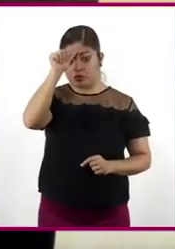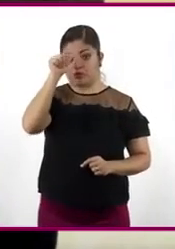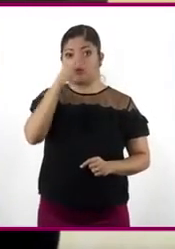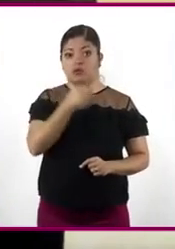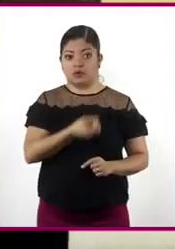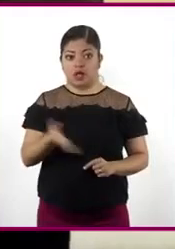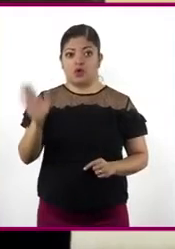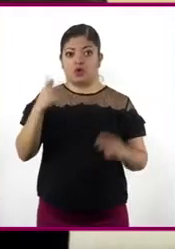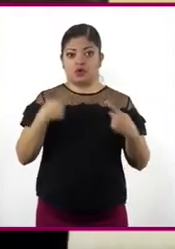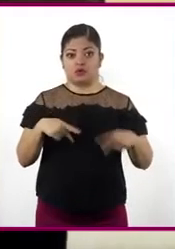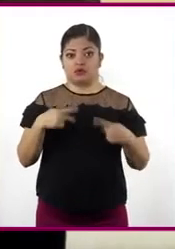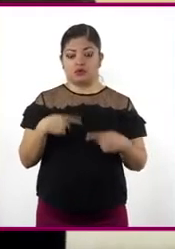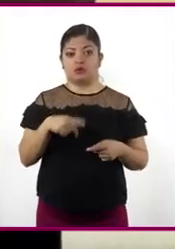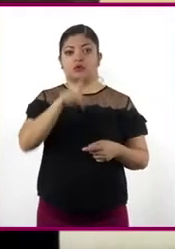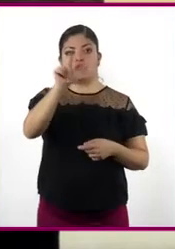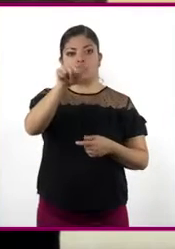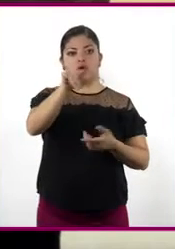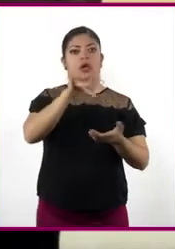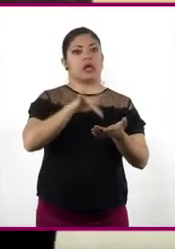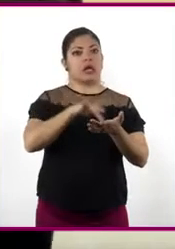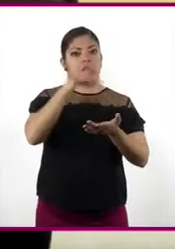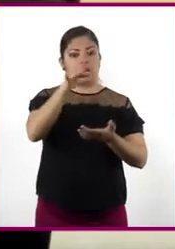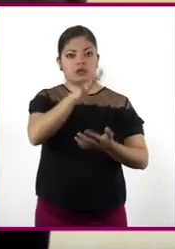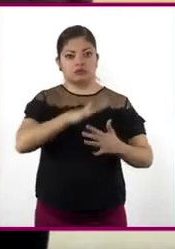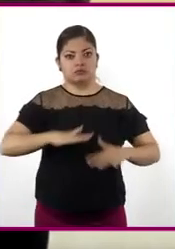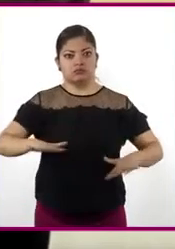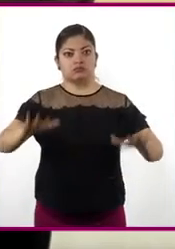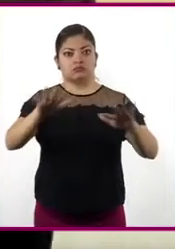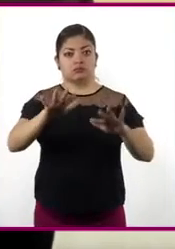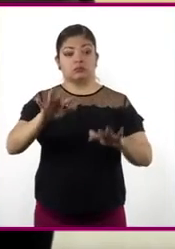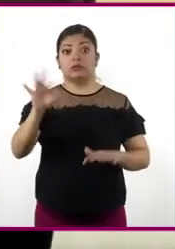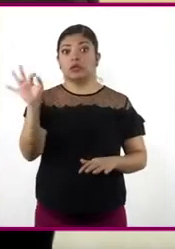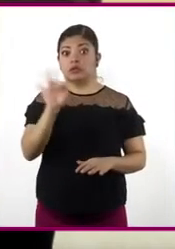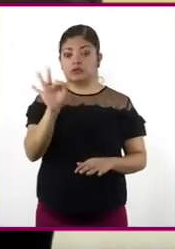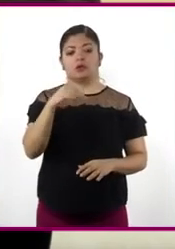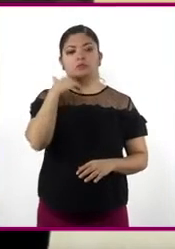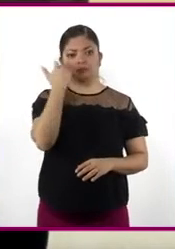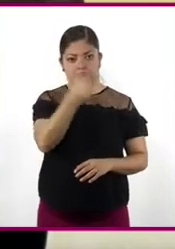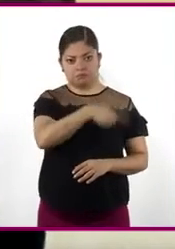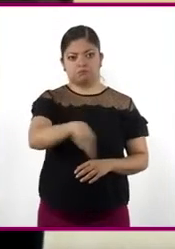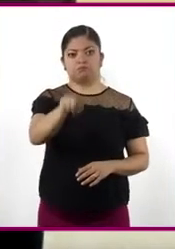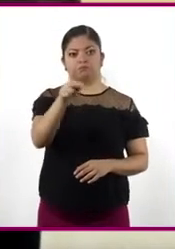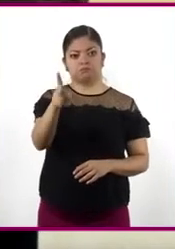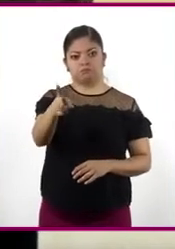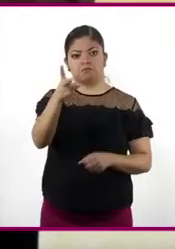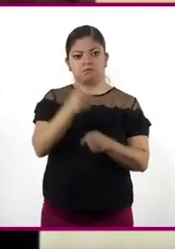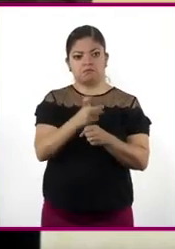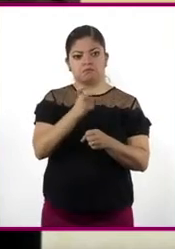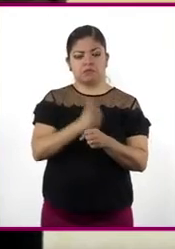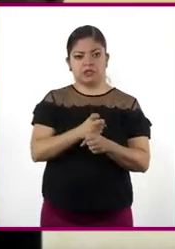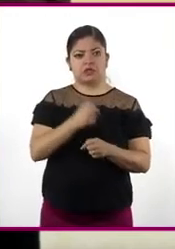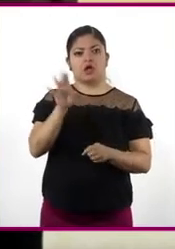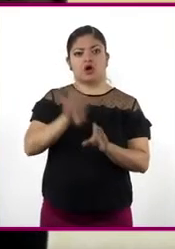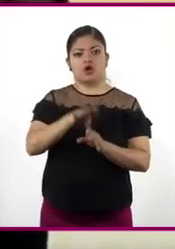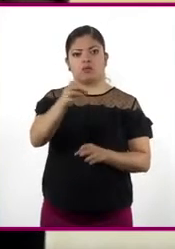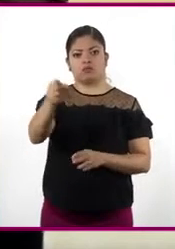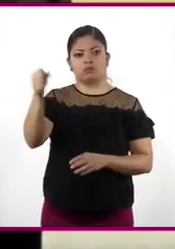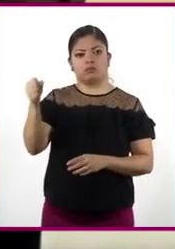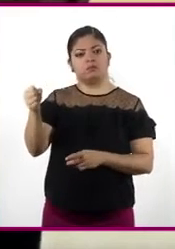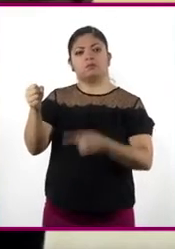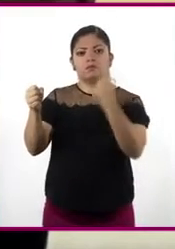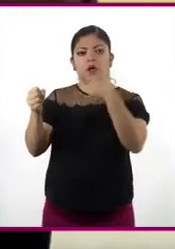conductor, agradecer al público presente y, en caso de ser posible, invitarlo a participar en una sesión de preguntas